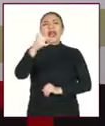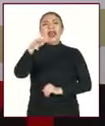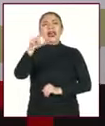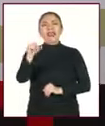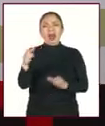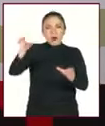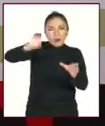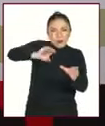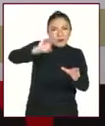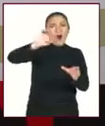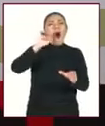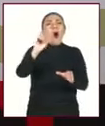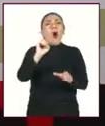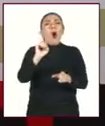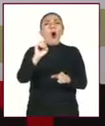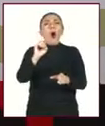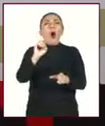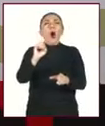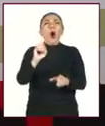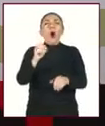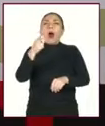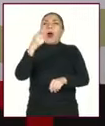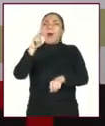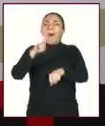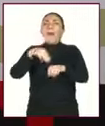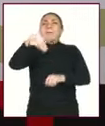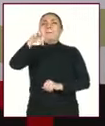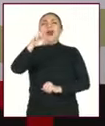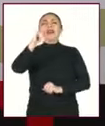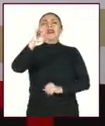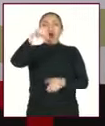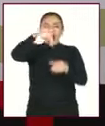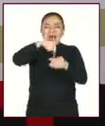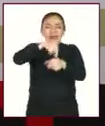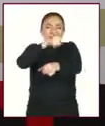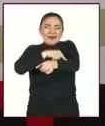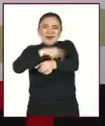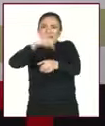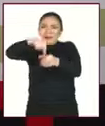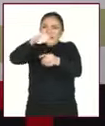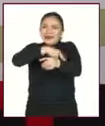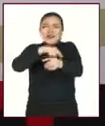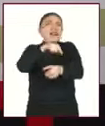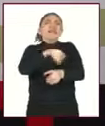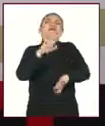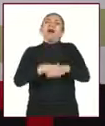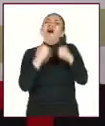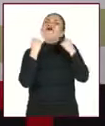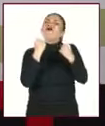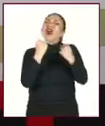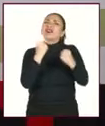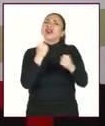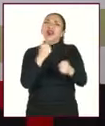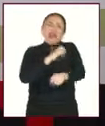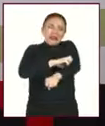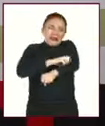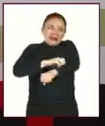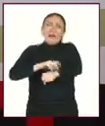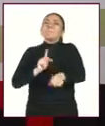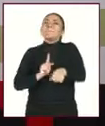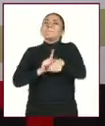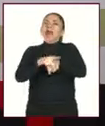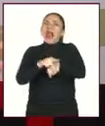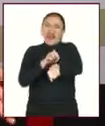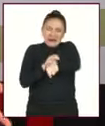el mertiolate o esas cosas que antes se usaban porque ya son sustancias más corrosivas que dañan un poco o irritan la piel. Entonces lo